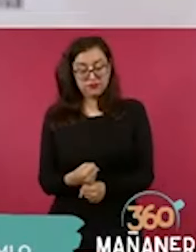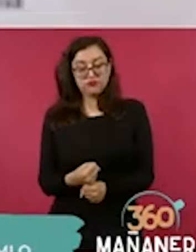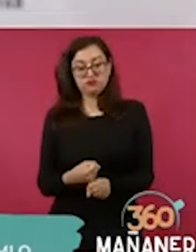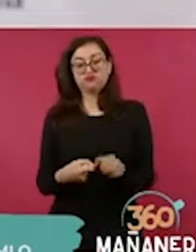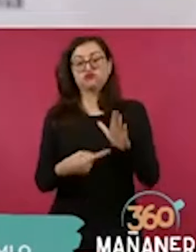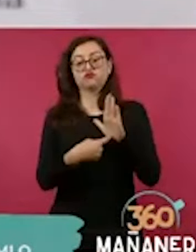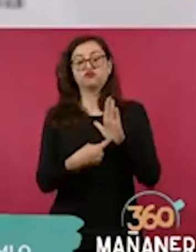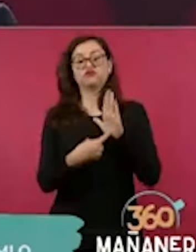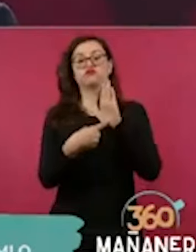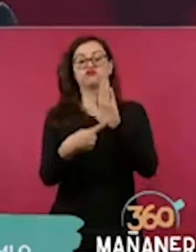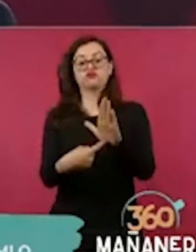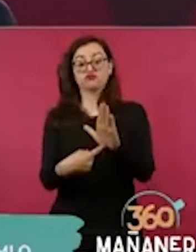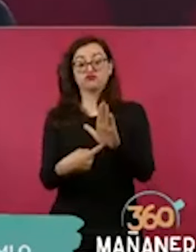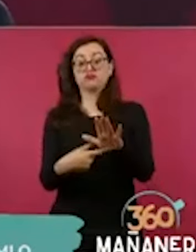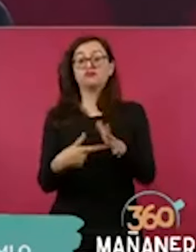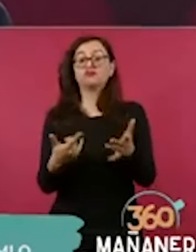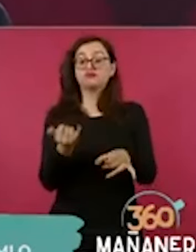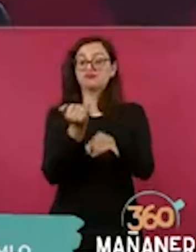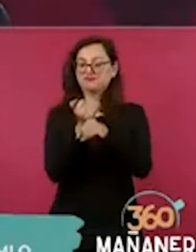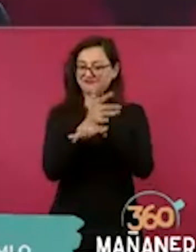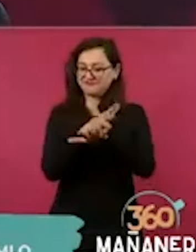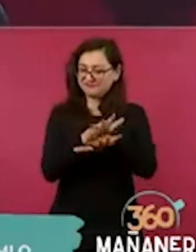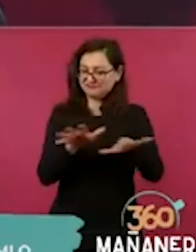un informe muy peculiar,